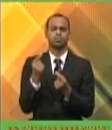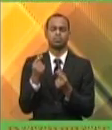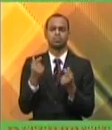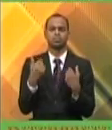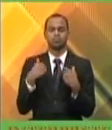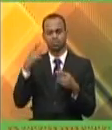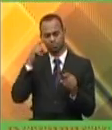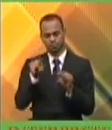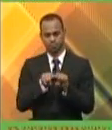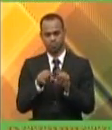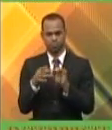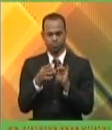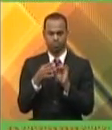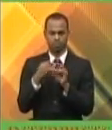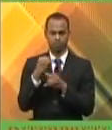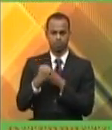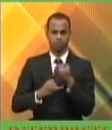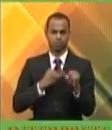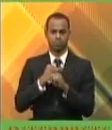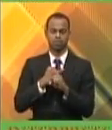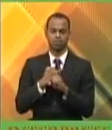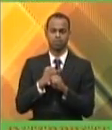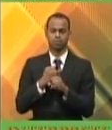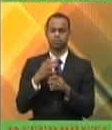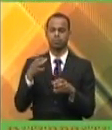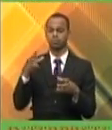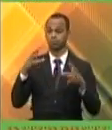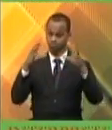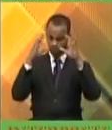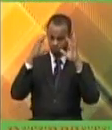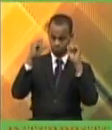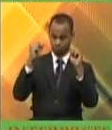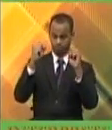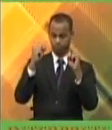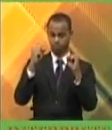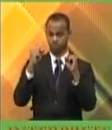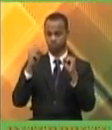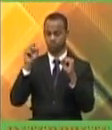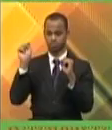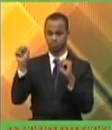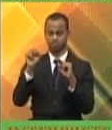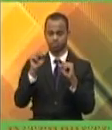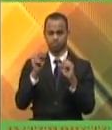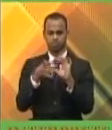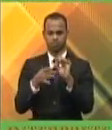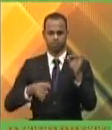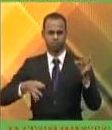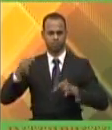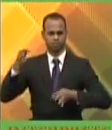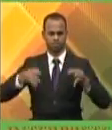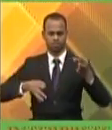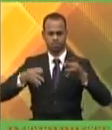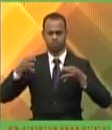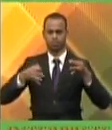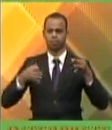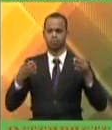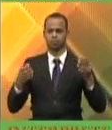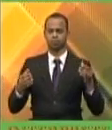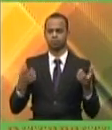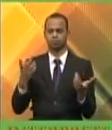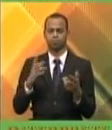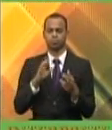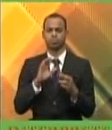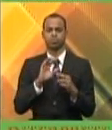acuerdos internacionales en las cumbres de presidentes de cortes supremas de justicia por ejemplo las reglas de brasilia